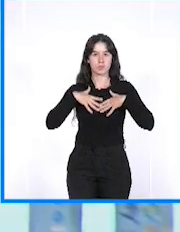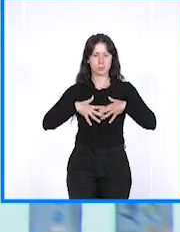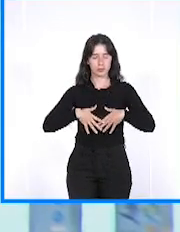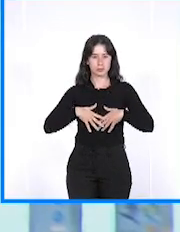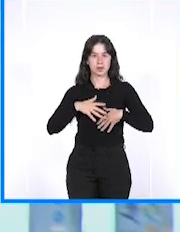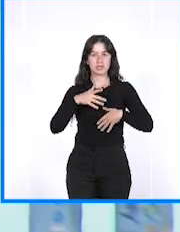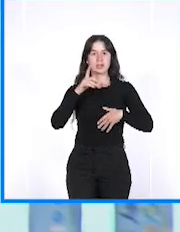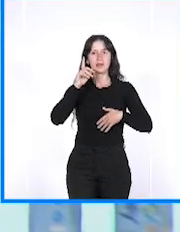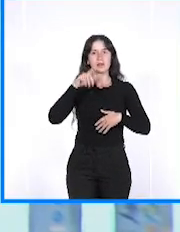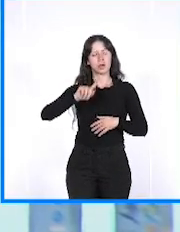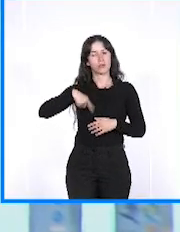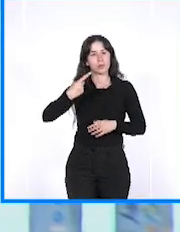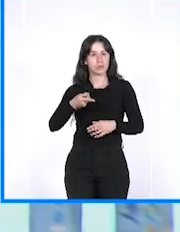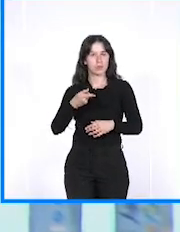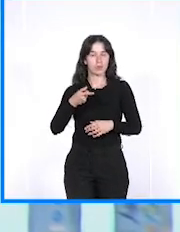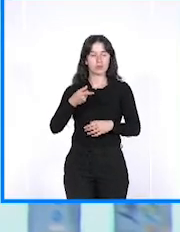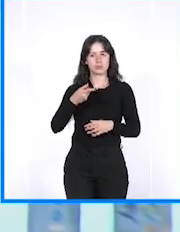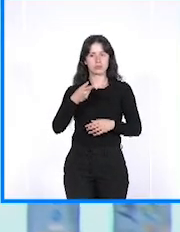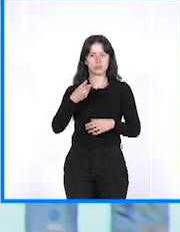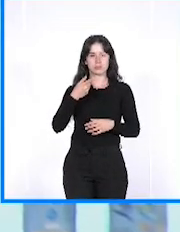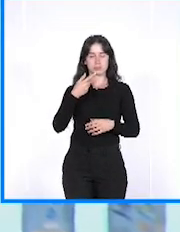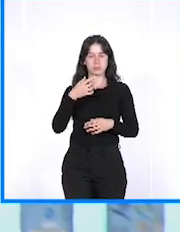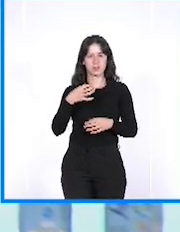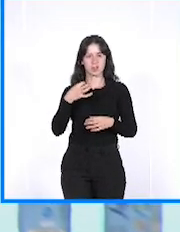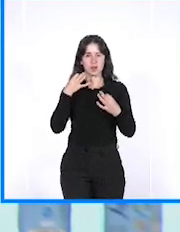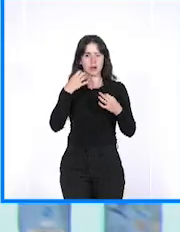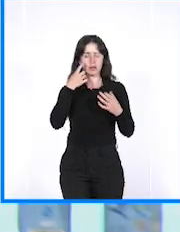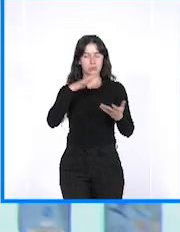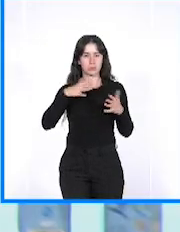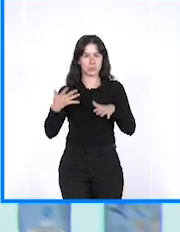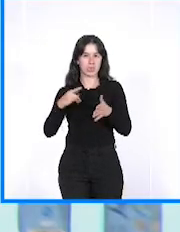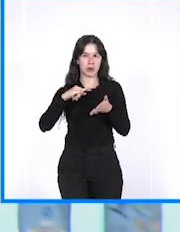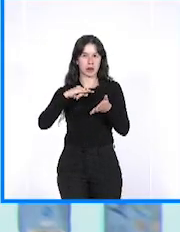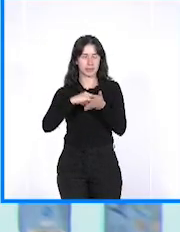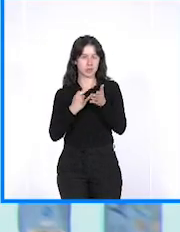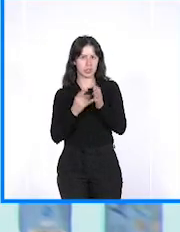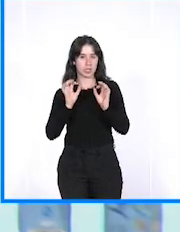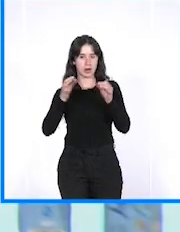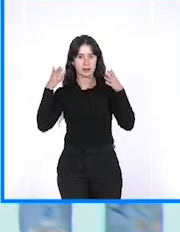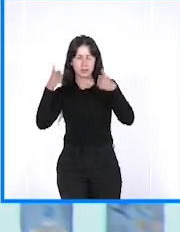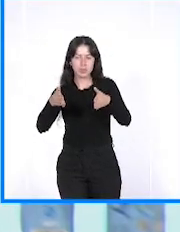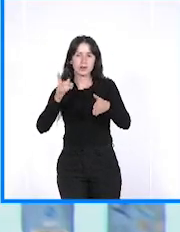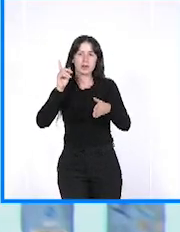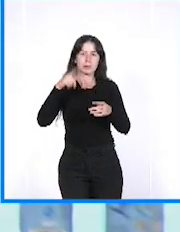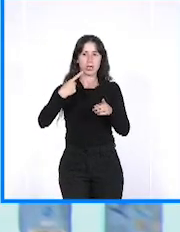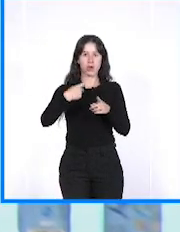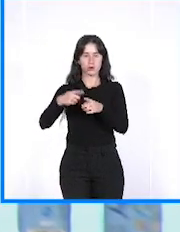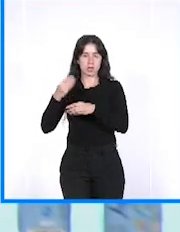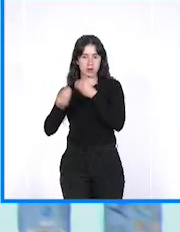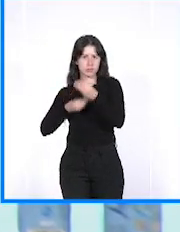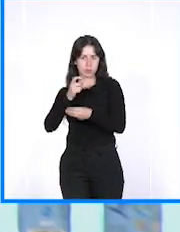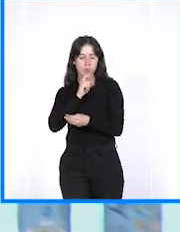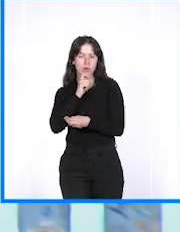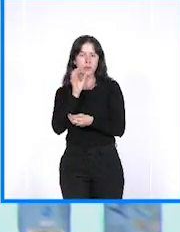de digamos ya de normalizar no cierta metodología de intervención ciertas formas de hacer las cosas la recogida de